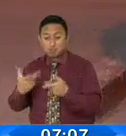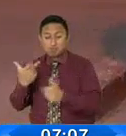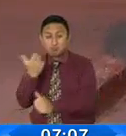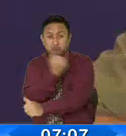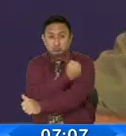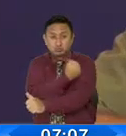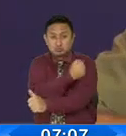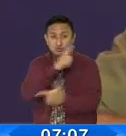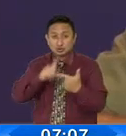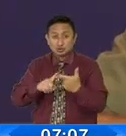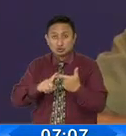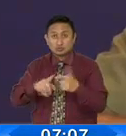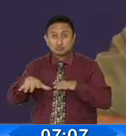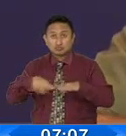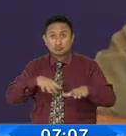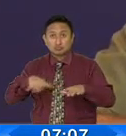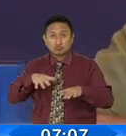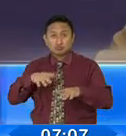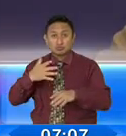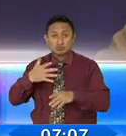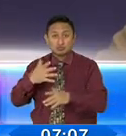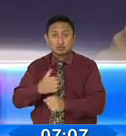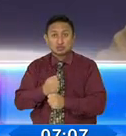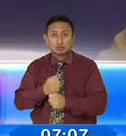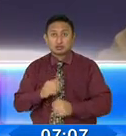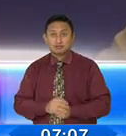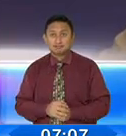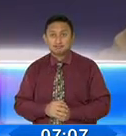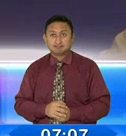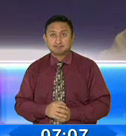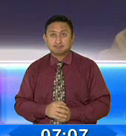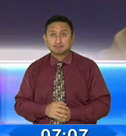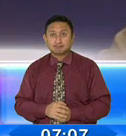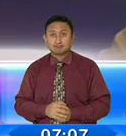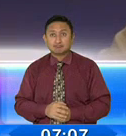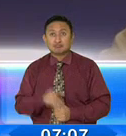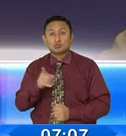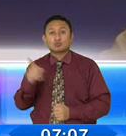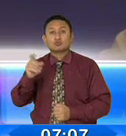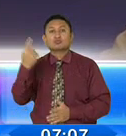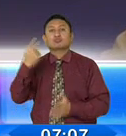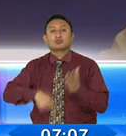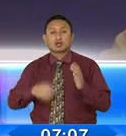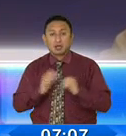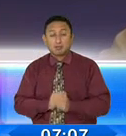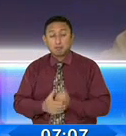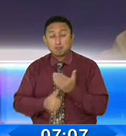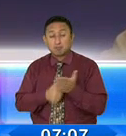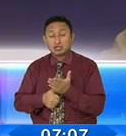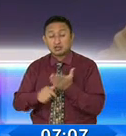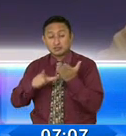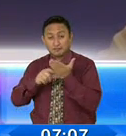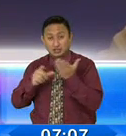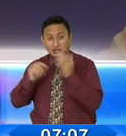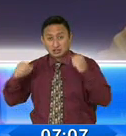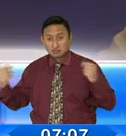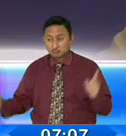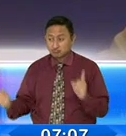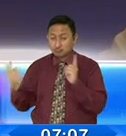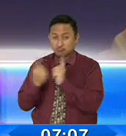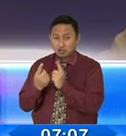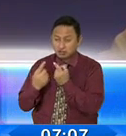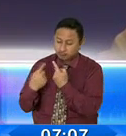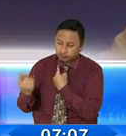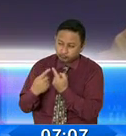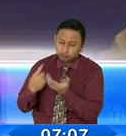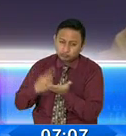seguridad. La información puntual de qué se necesita, irnos a sentar con el ministro de Finanzas, que nos ayude a